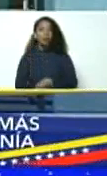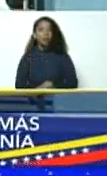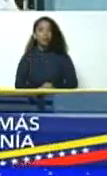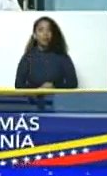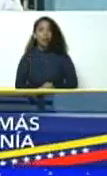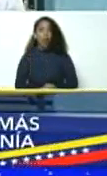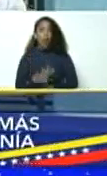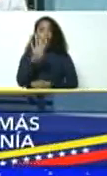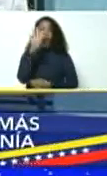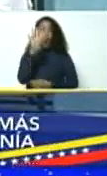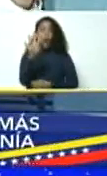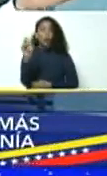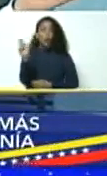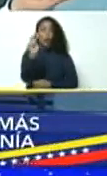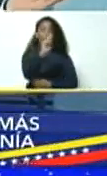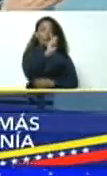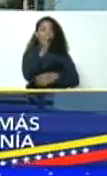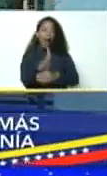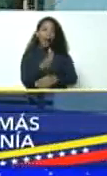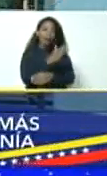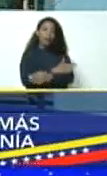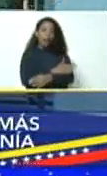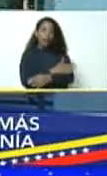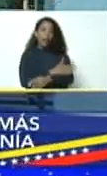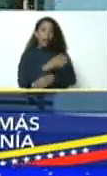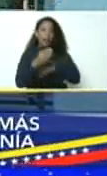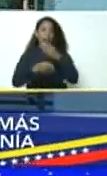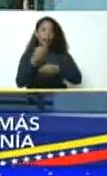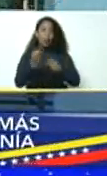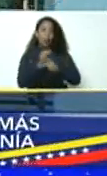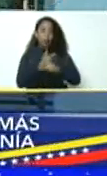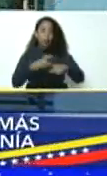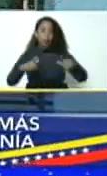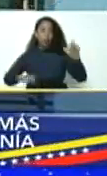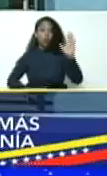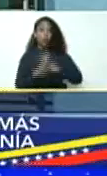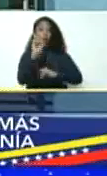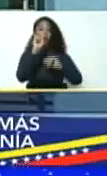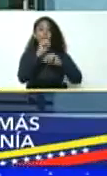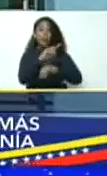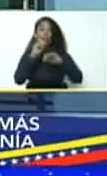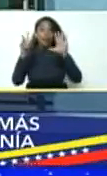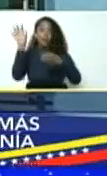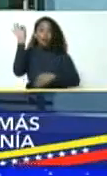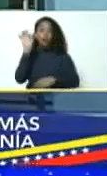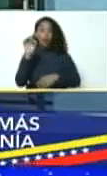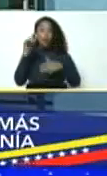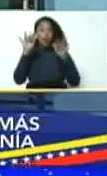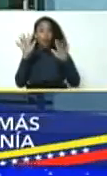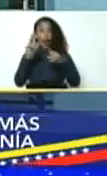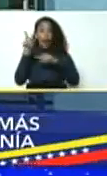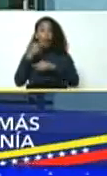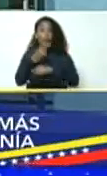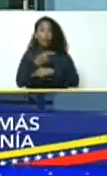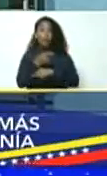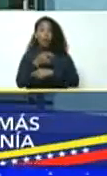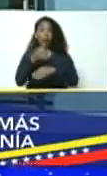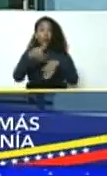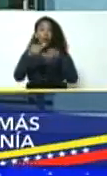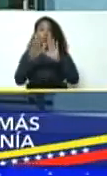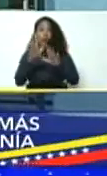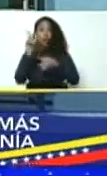Los cuatro trimestres anteriores tuvimos un crecimiento superior al 17%. Y mientras ellos anuncian recesión de